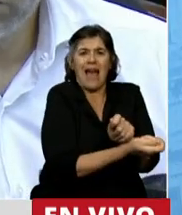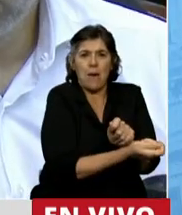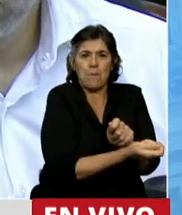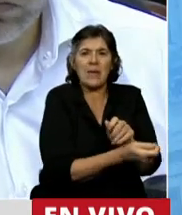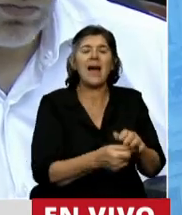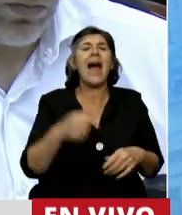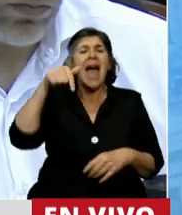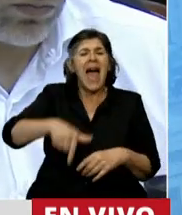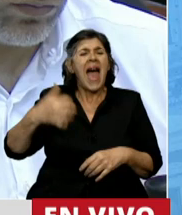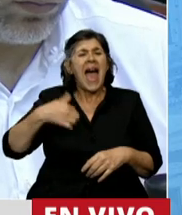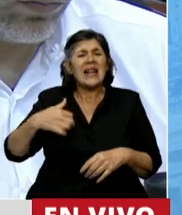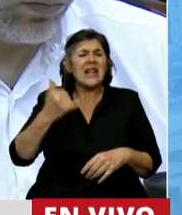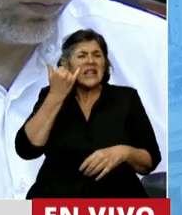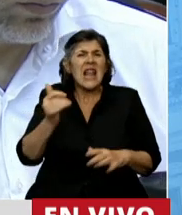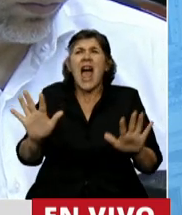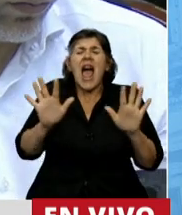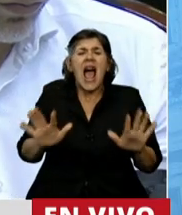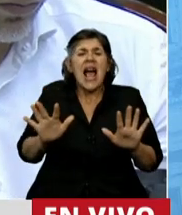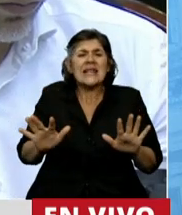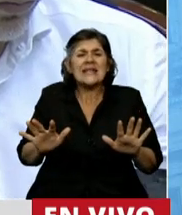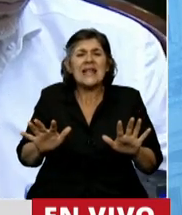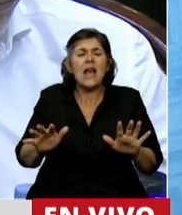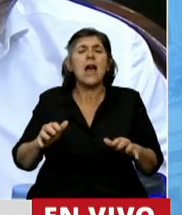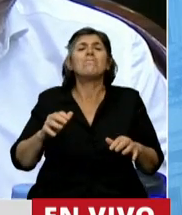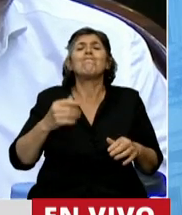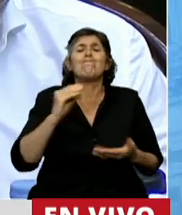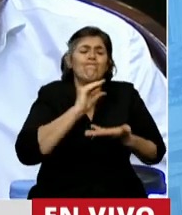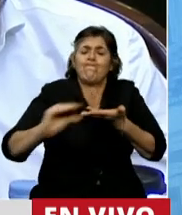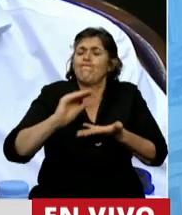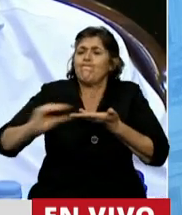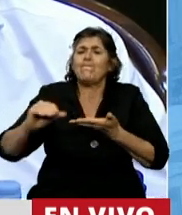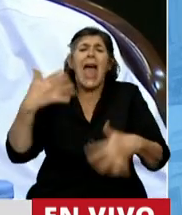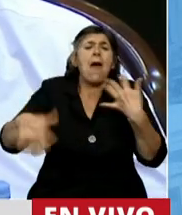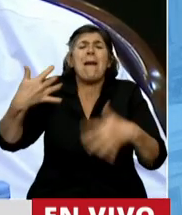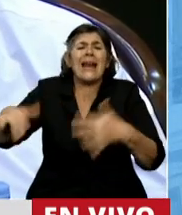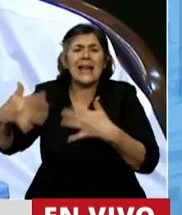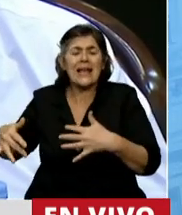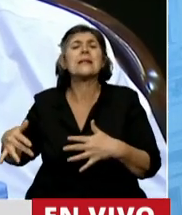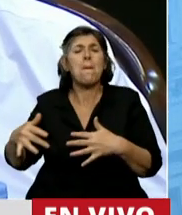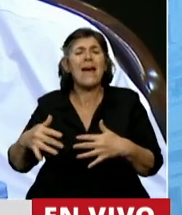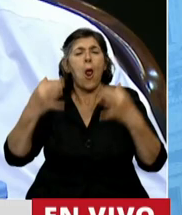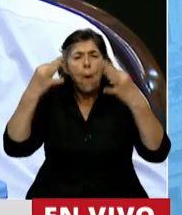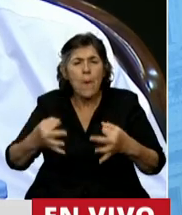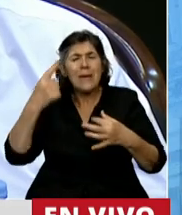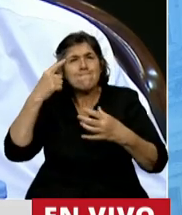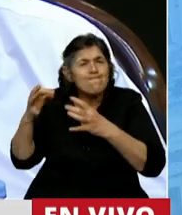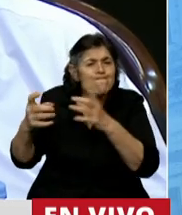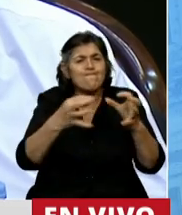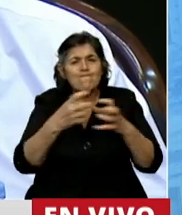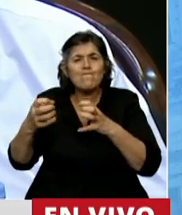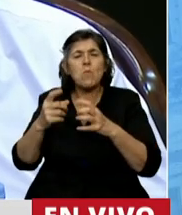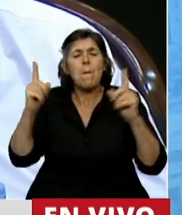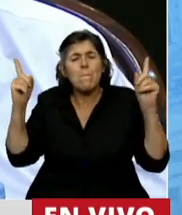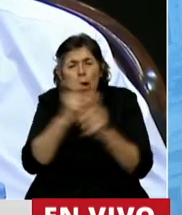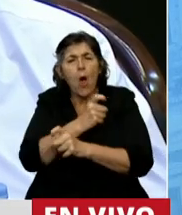atendiendo emergencias y nunca discutimos los de fondo. Mire, señor presidente, yo le reconozco